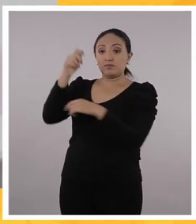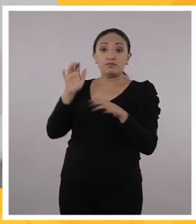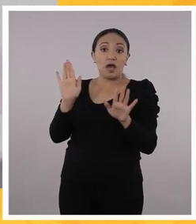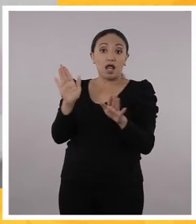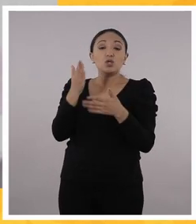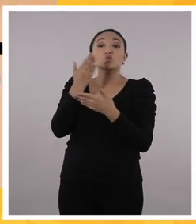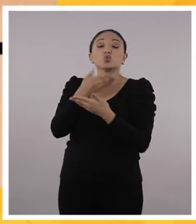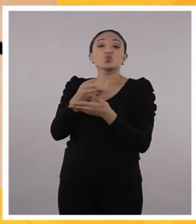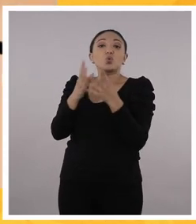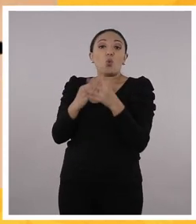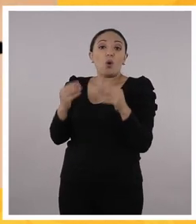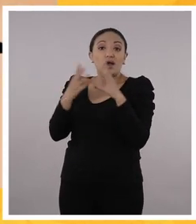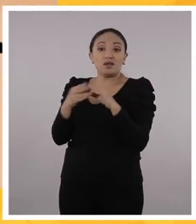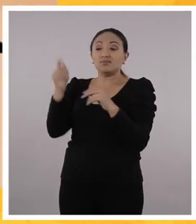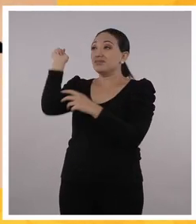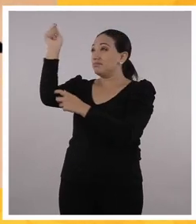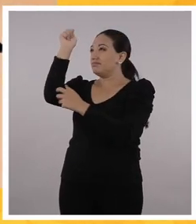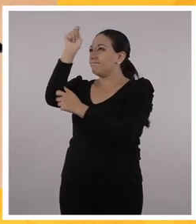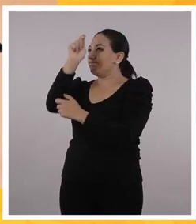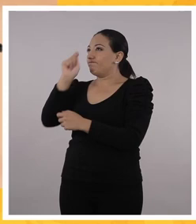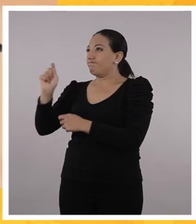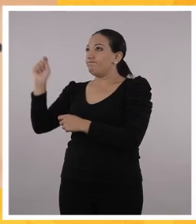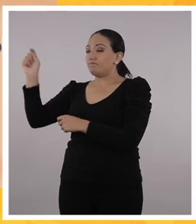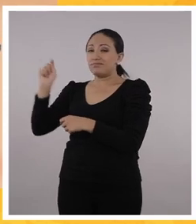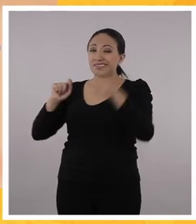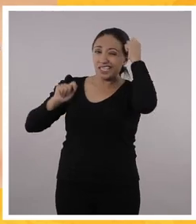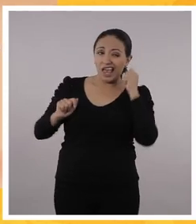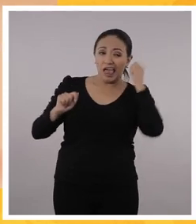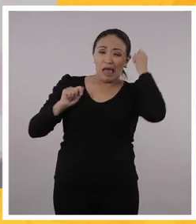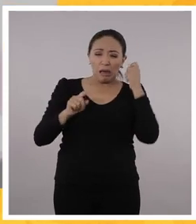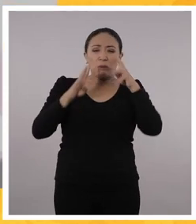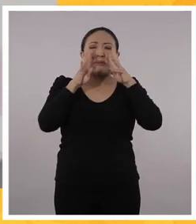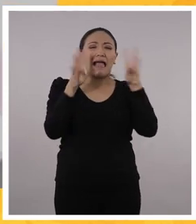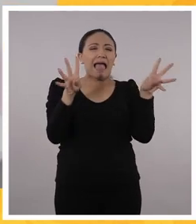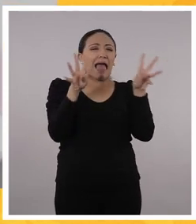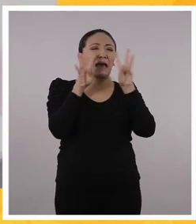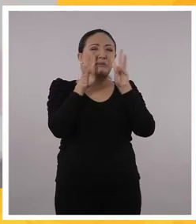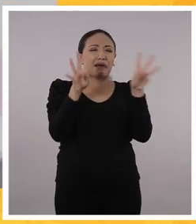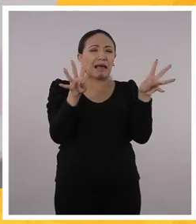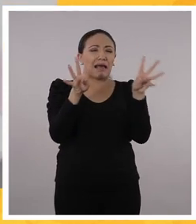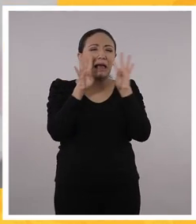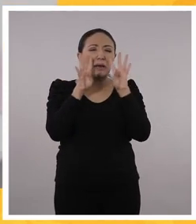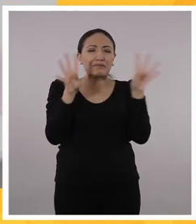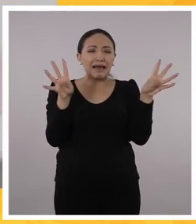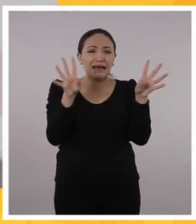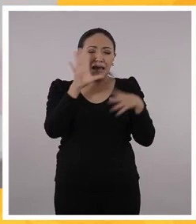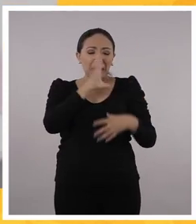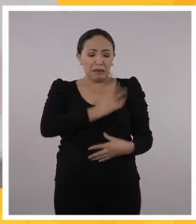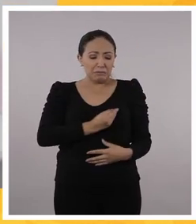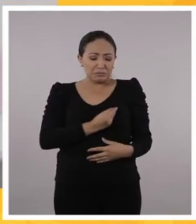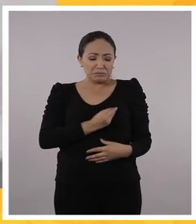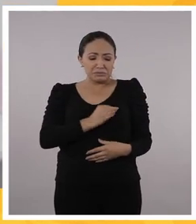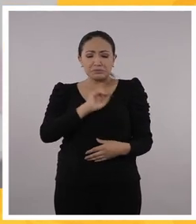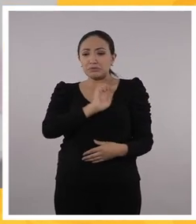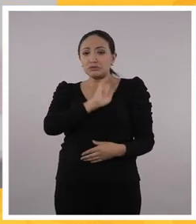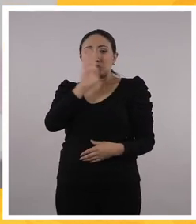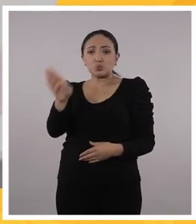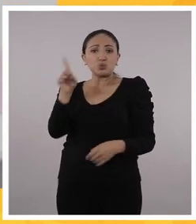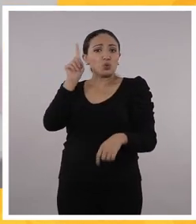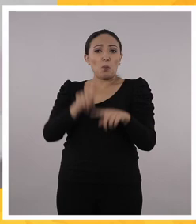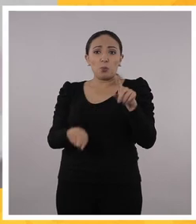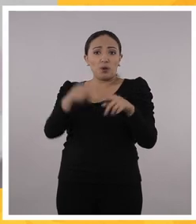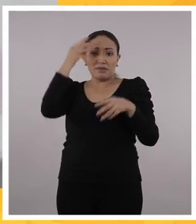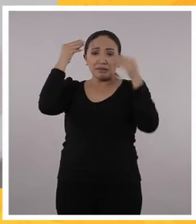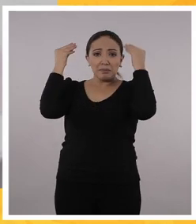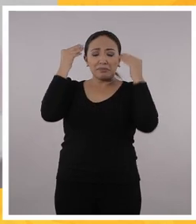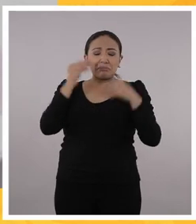los libros de cuentos. Por lo que cuando ella llegó llorando, muy enojada y frustrada porque no pudo peinarse sola, hubo